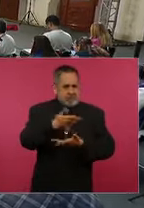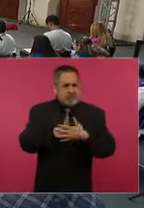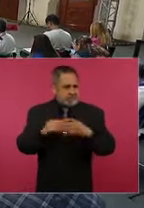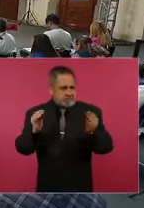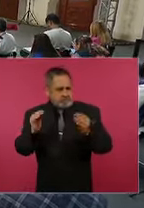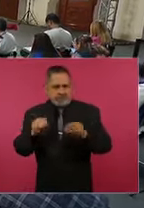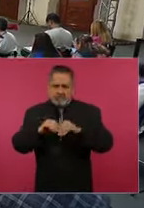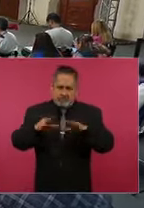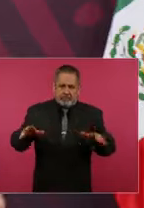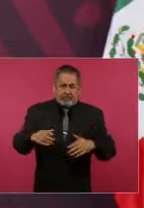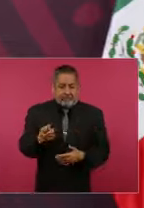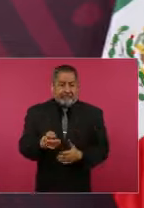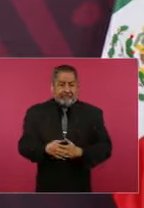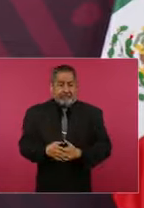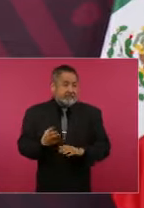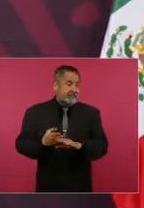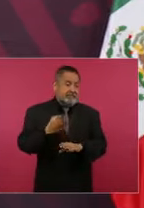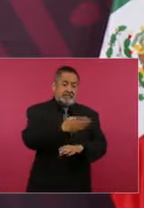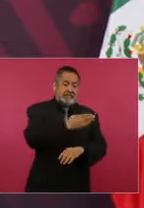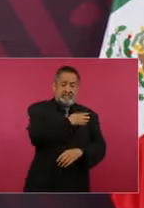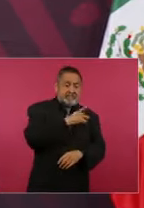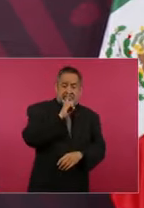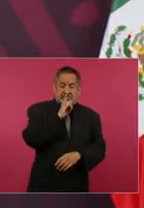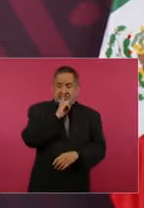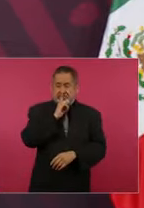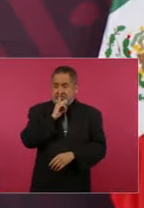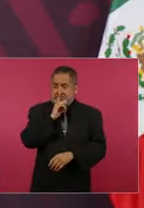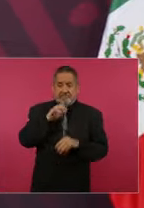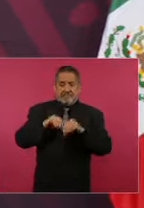porque de esto no se hablaba.